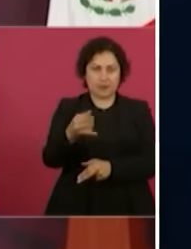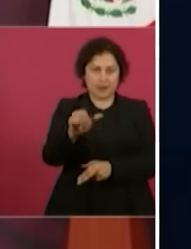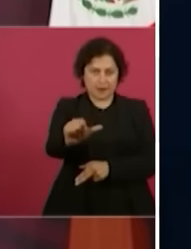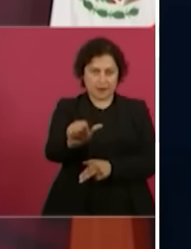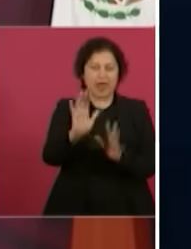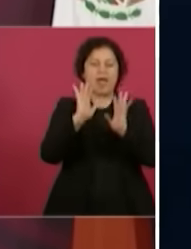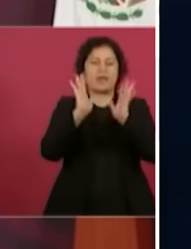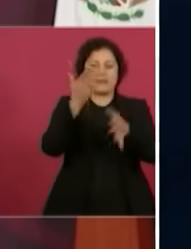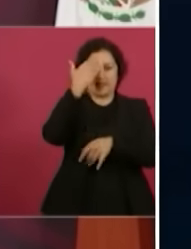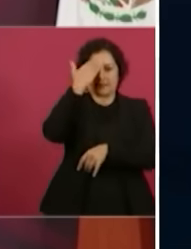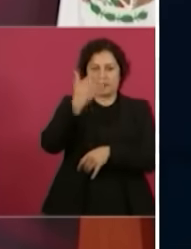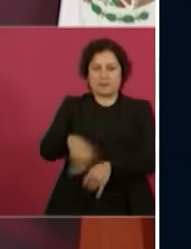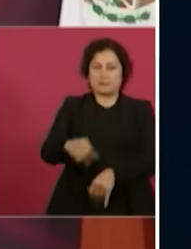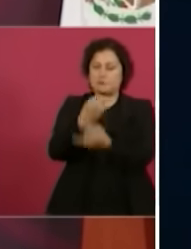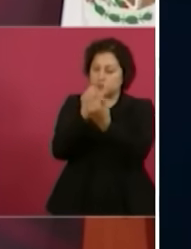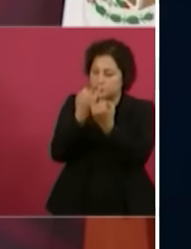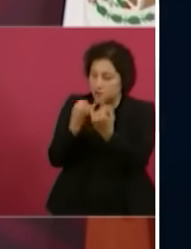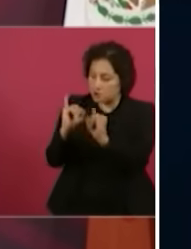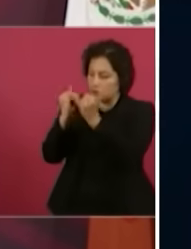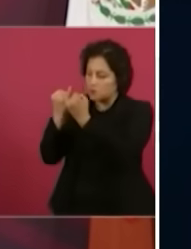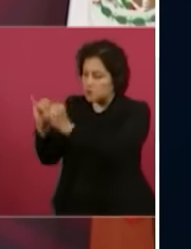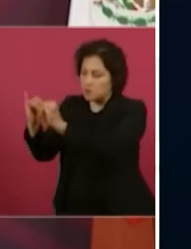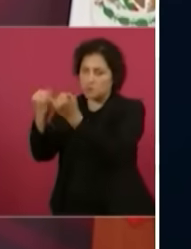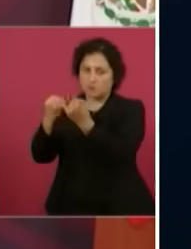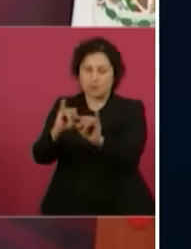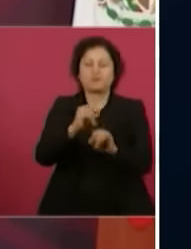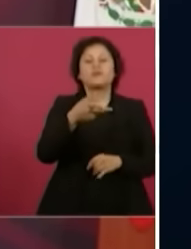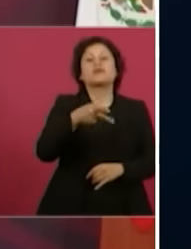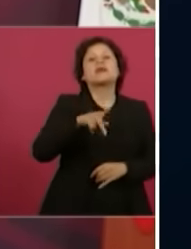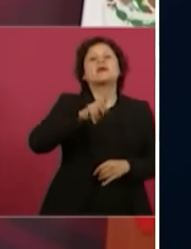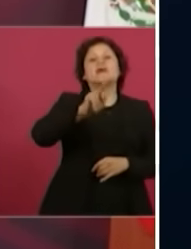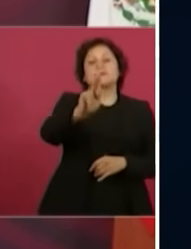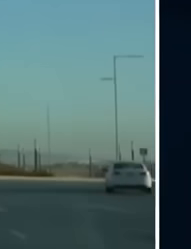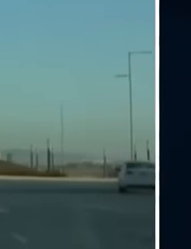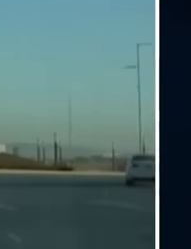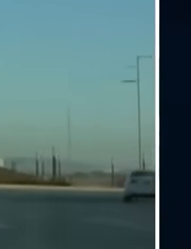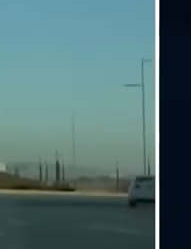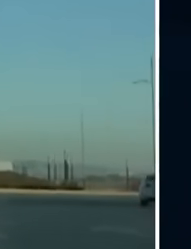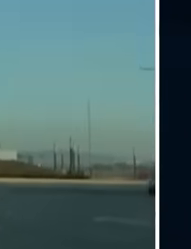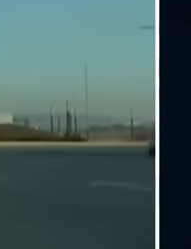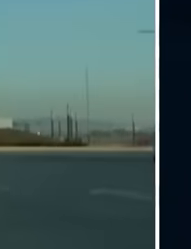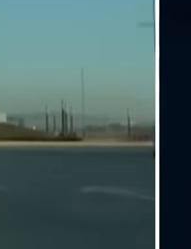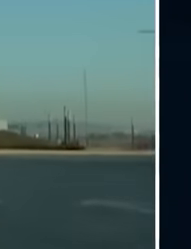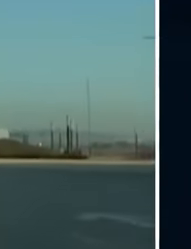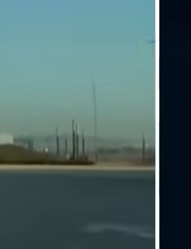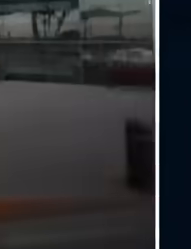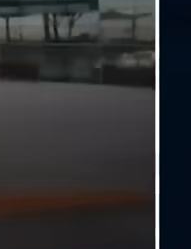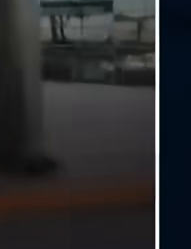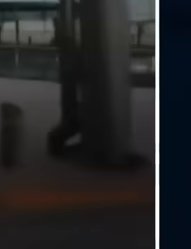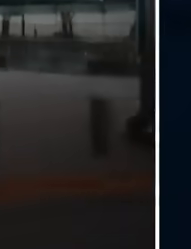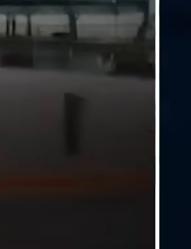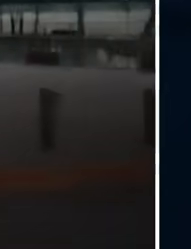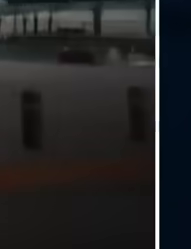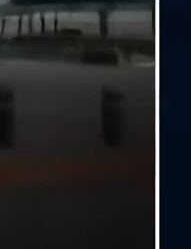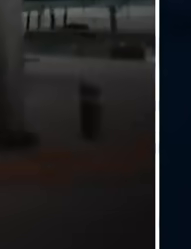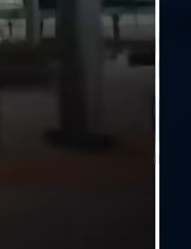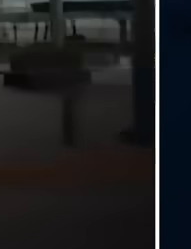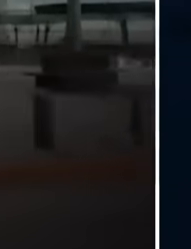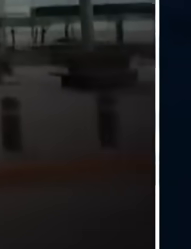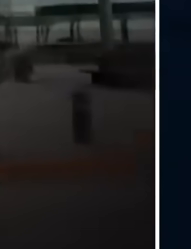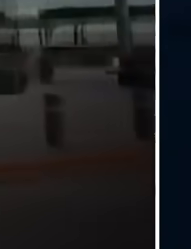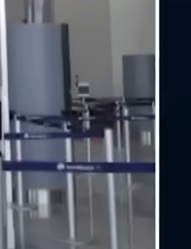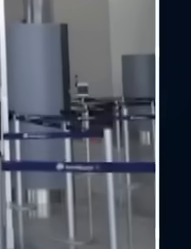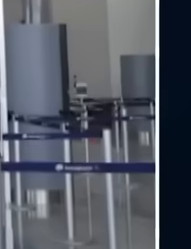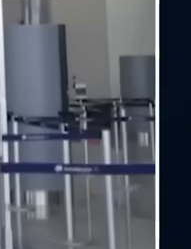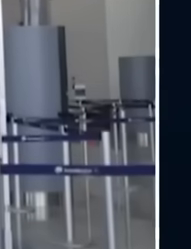pero vaya qué aeropuerto no hace tiempo estuvo en el de Munich estuvo en el de Madrid digo el aifa es como